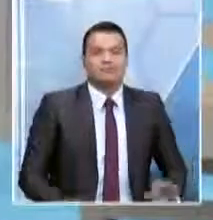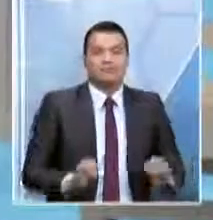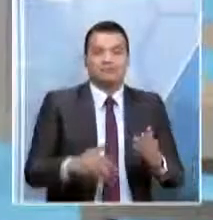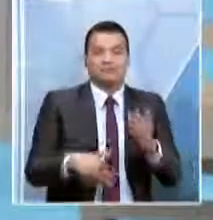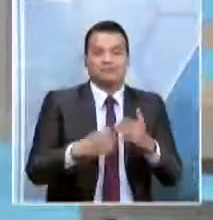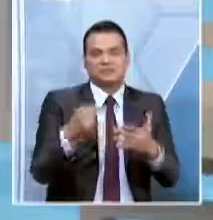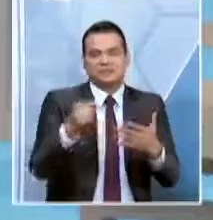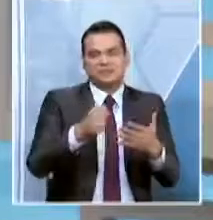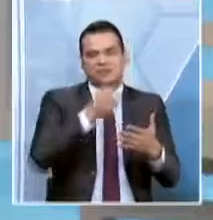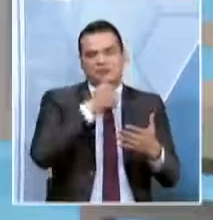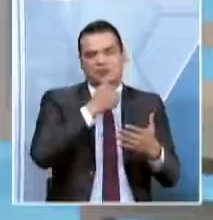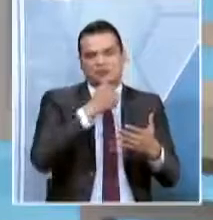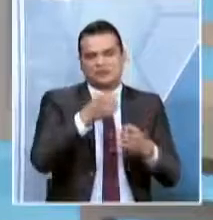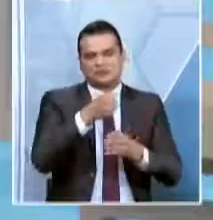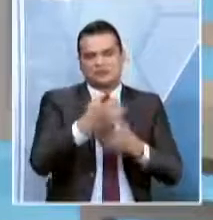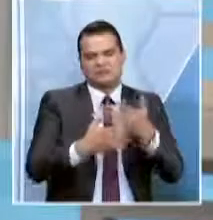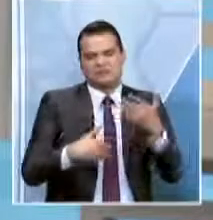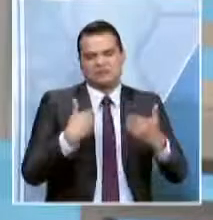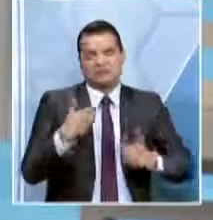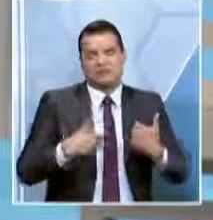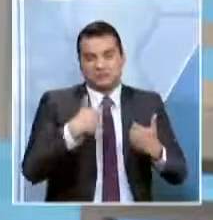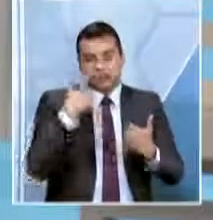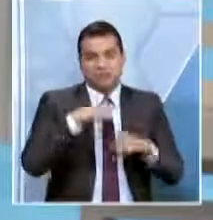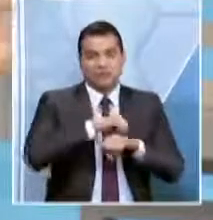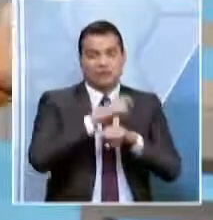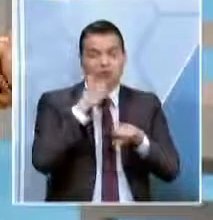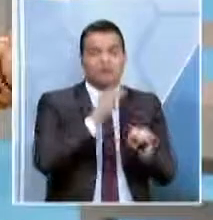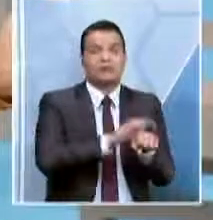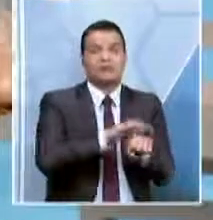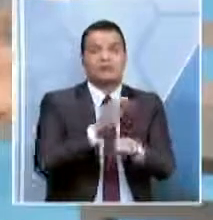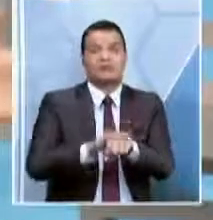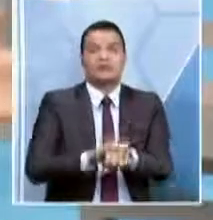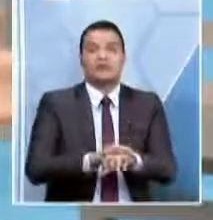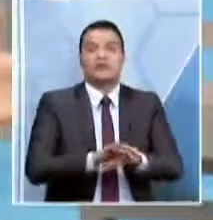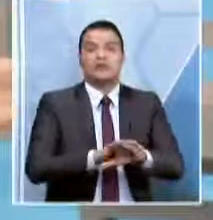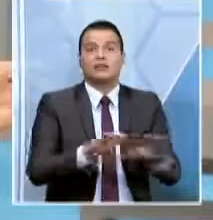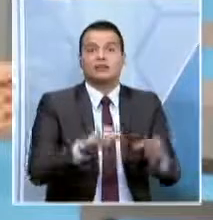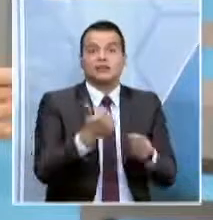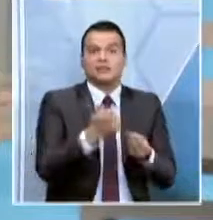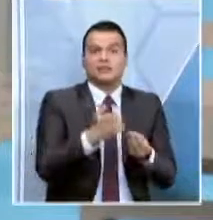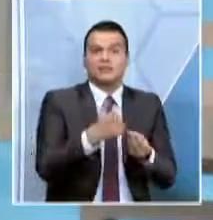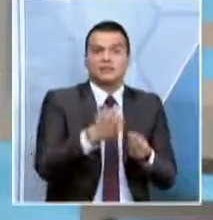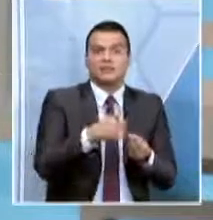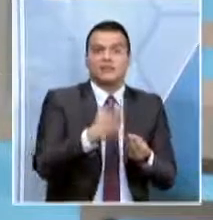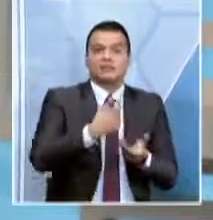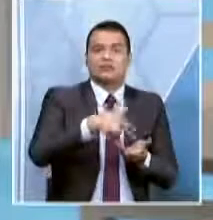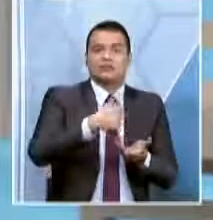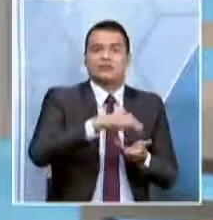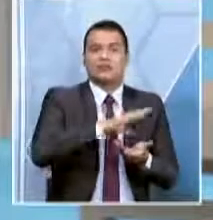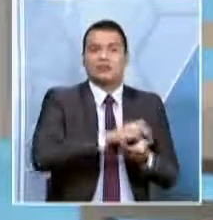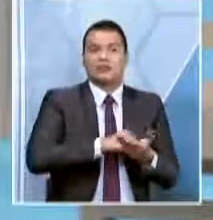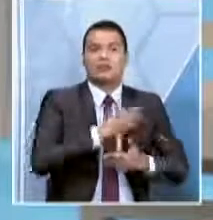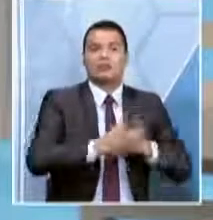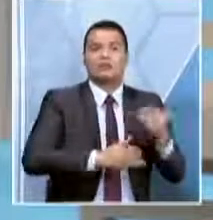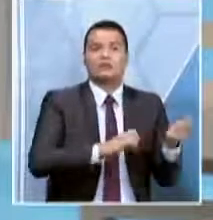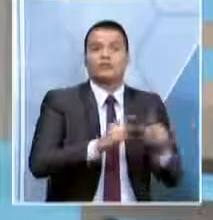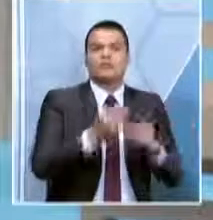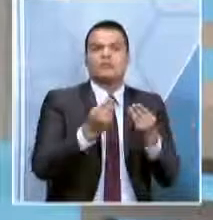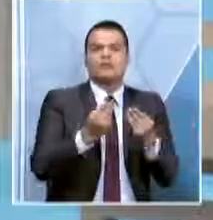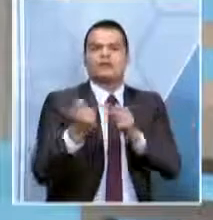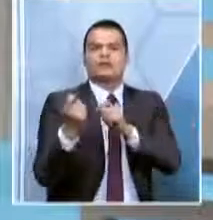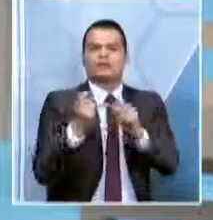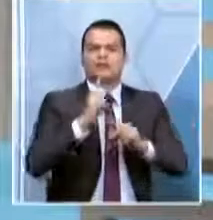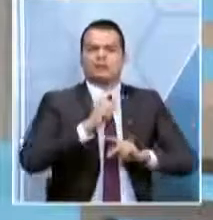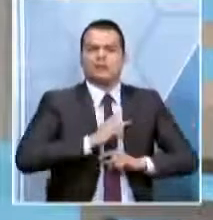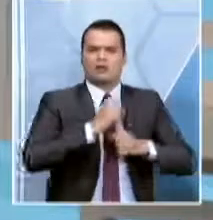Vamos con las noticias del entretenimiento. Esta mañana se confirmó que todo está listo para que la salsa caleña sea reconocida como patrimonio